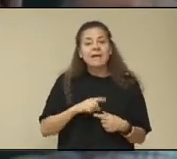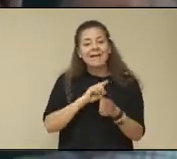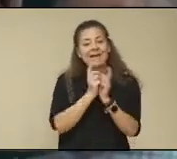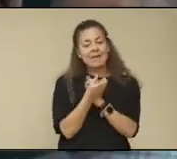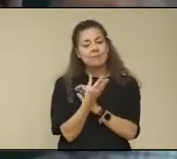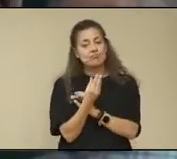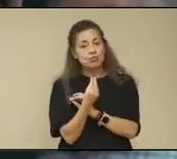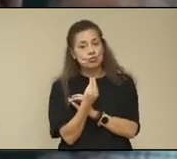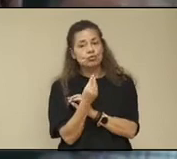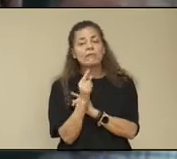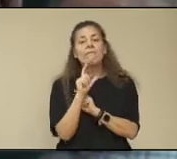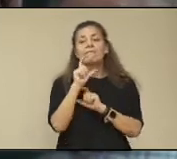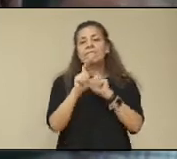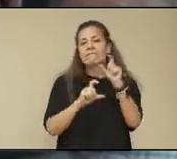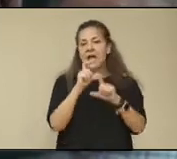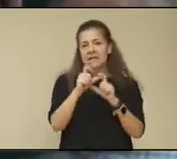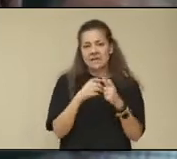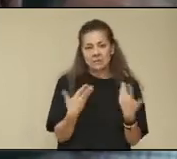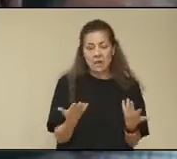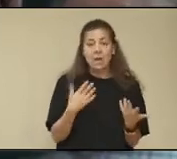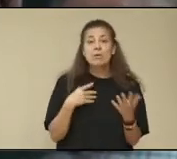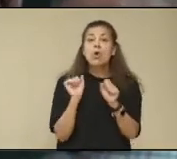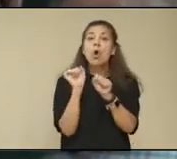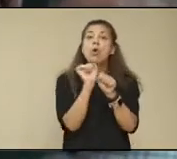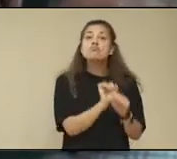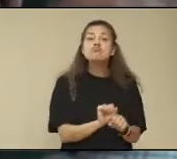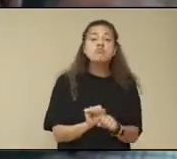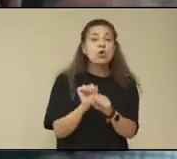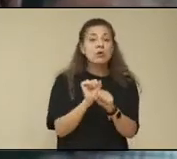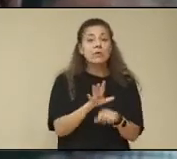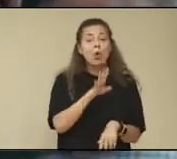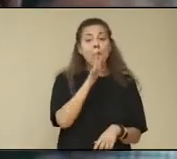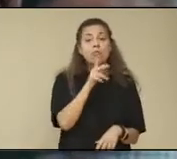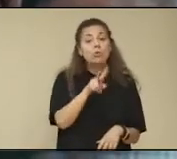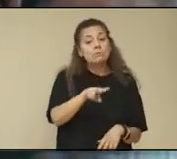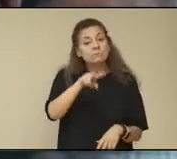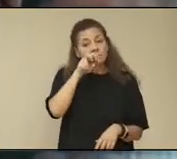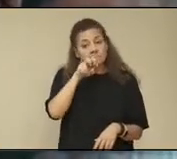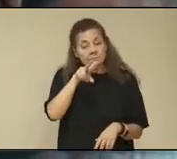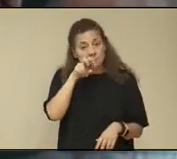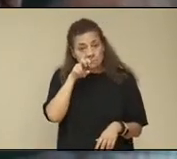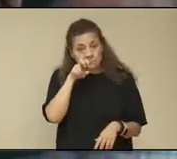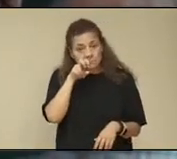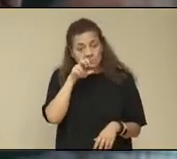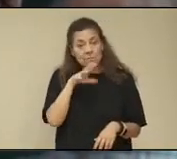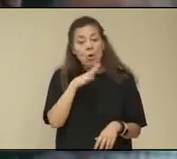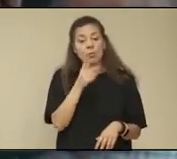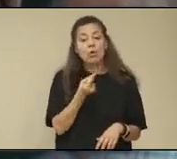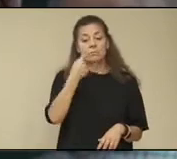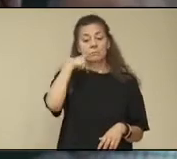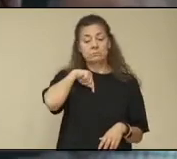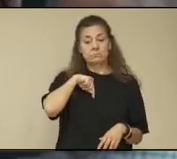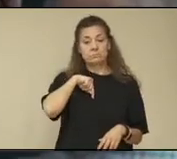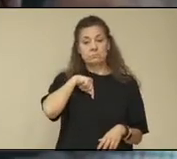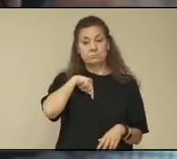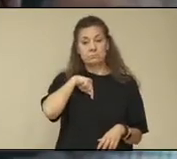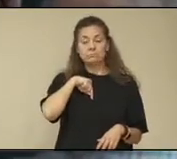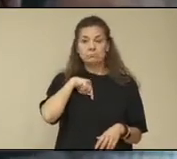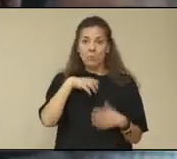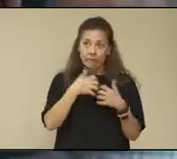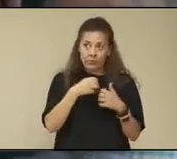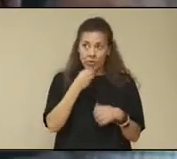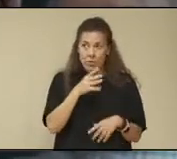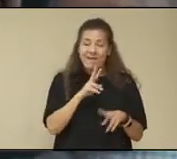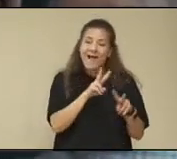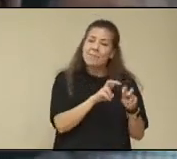de bacterias. Pero la protección por vía mucosal, por vía digestiva, funcionó muy bien en el